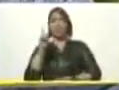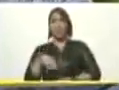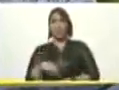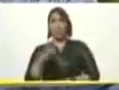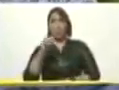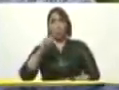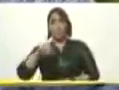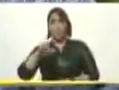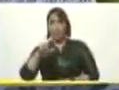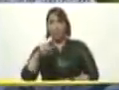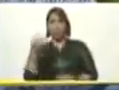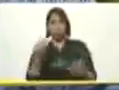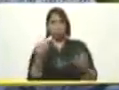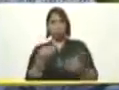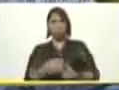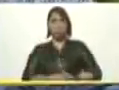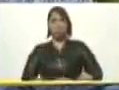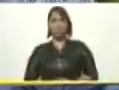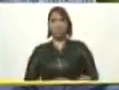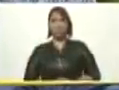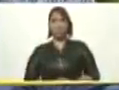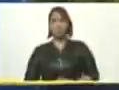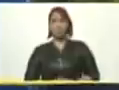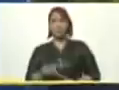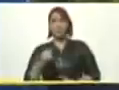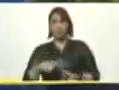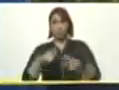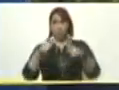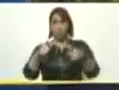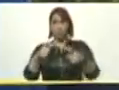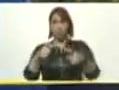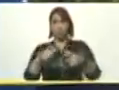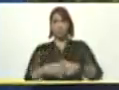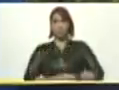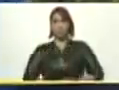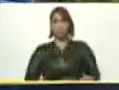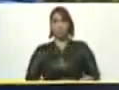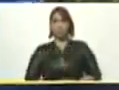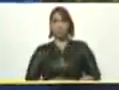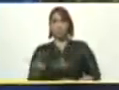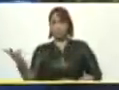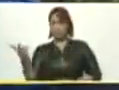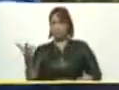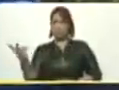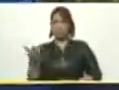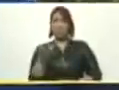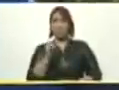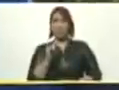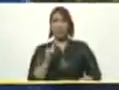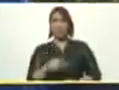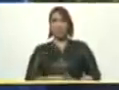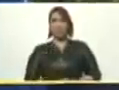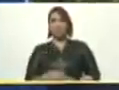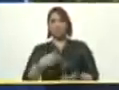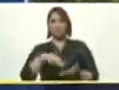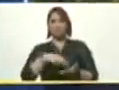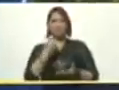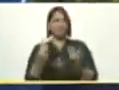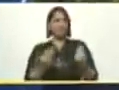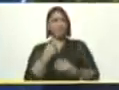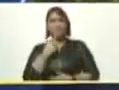cero también seguro puedes grabar un disco de salsa Ah los dos o mares en la salsa que dice